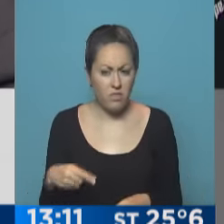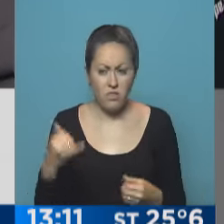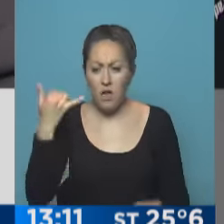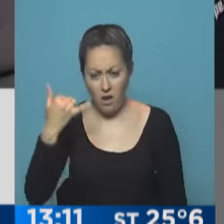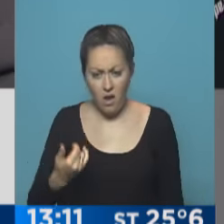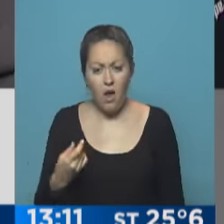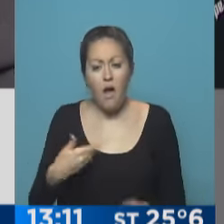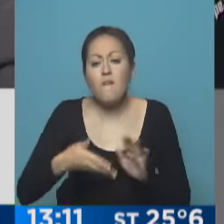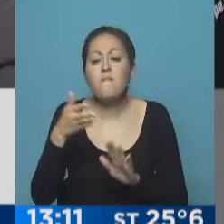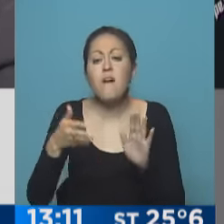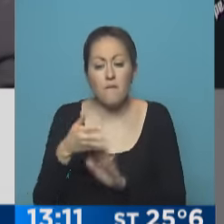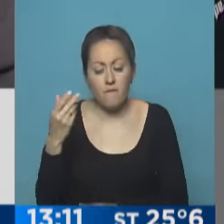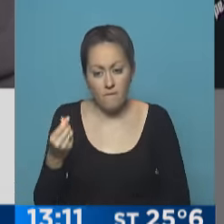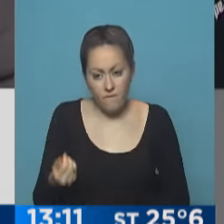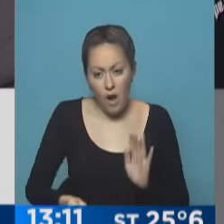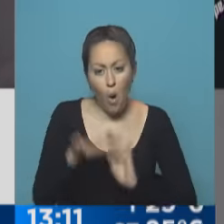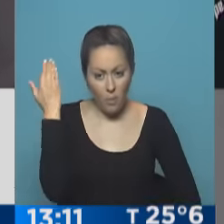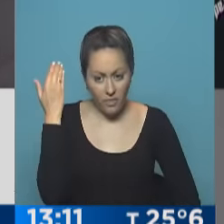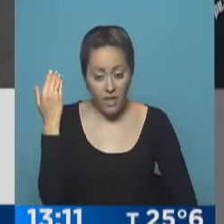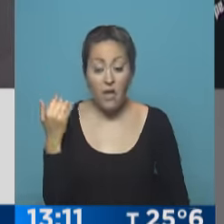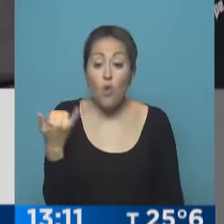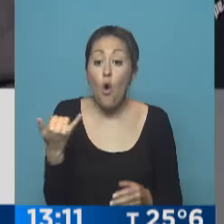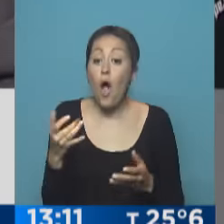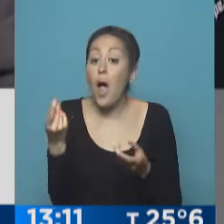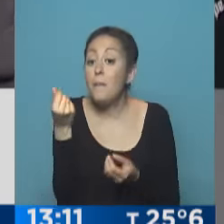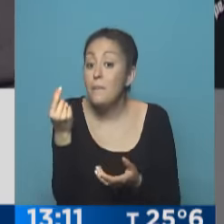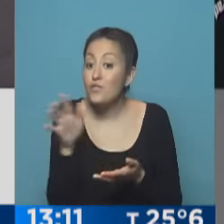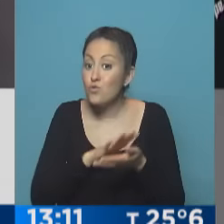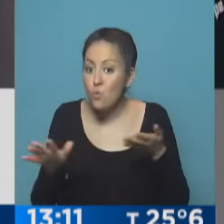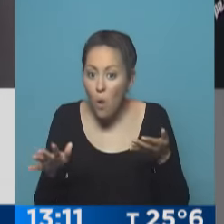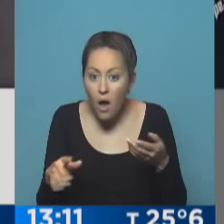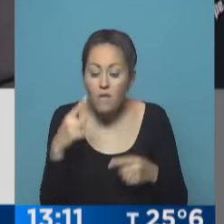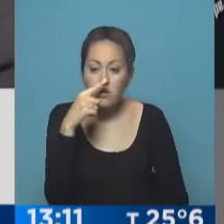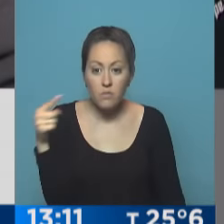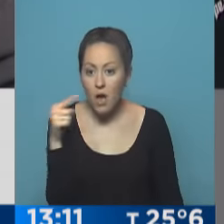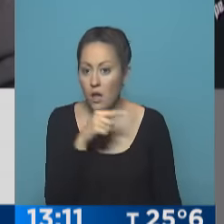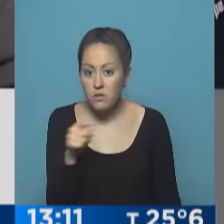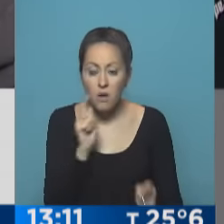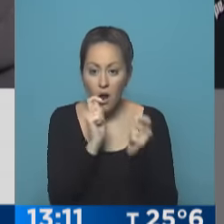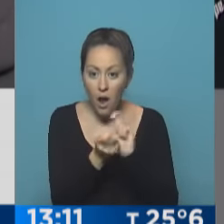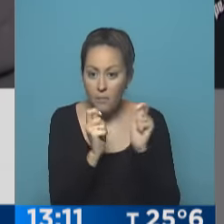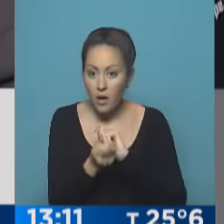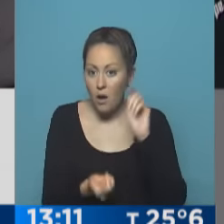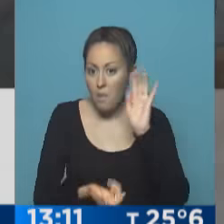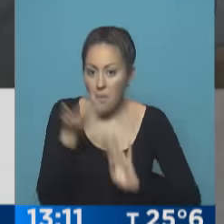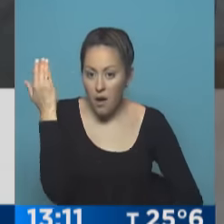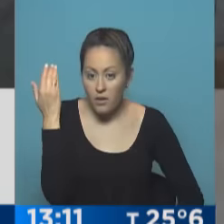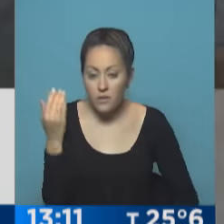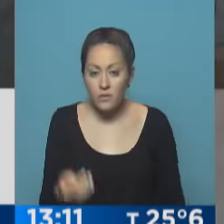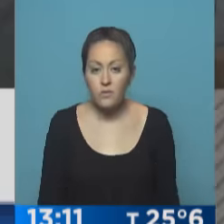llegando listas con los precios actualizados prácticamente cada semana o cada 15 días Bien